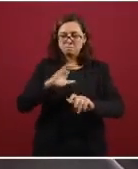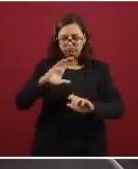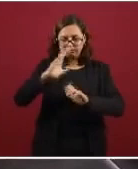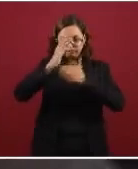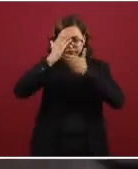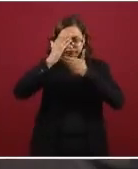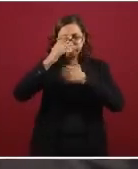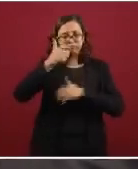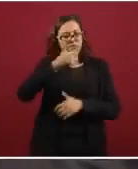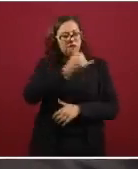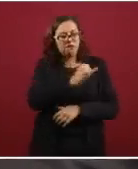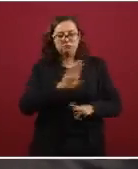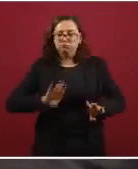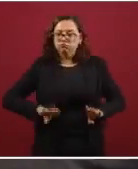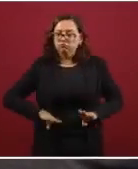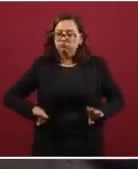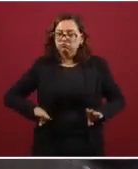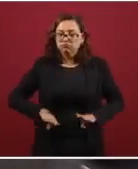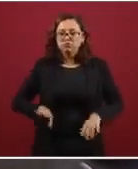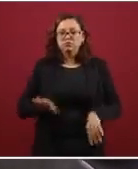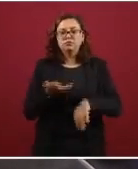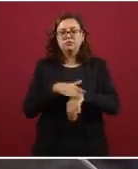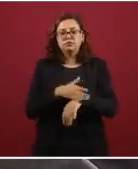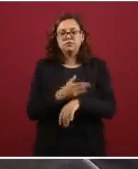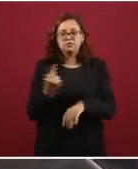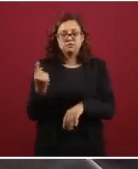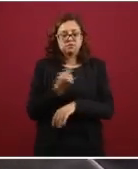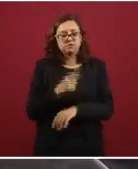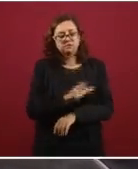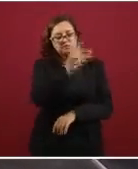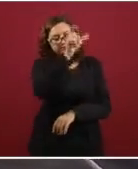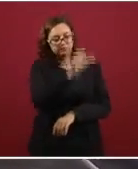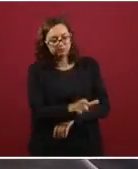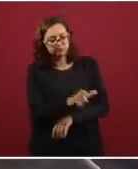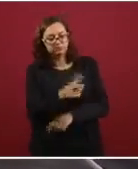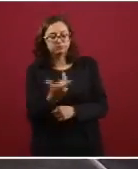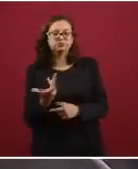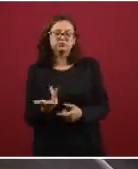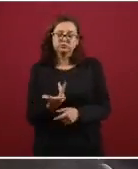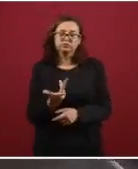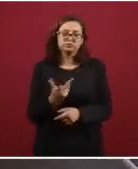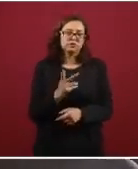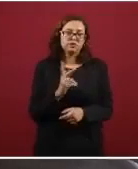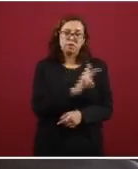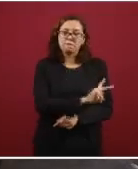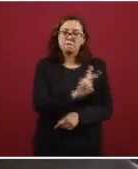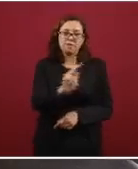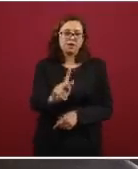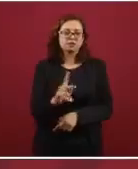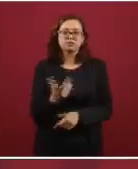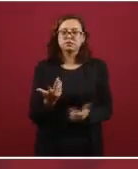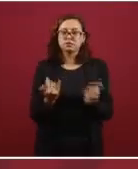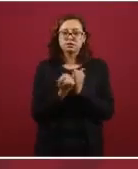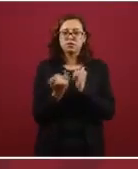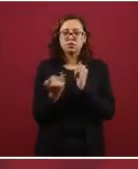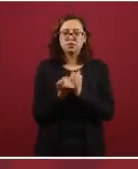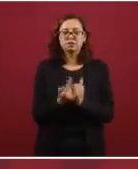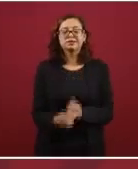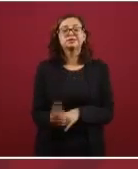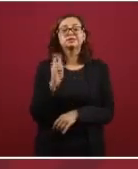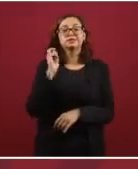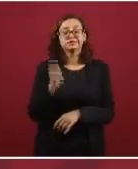terrorismo? Porque coincide con ese tipo penal, ese género. Es decir, hay una serie de